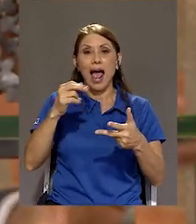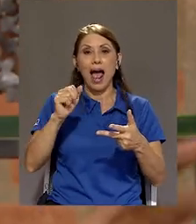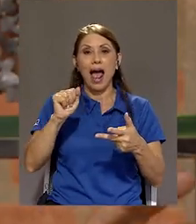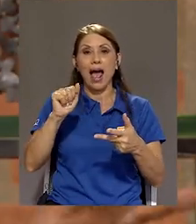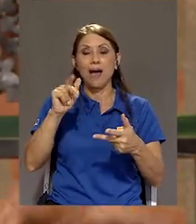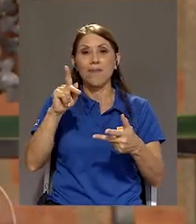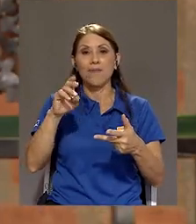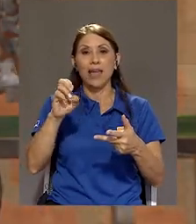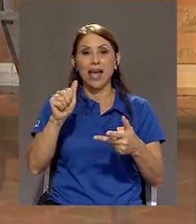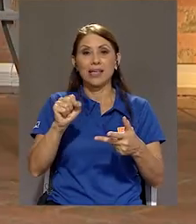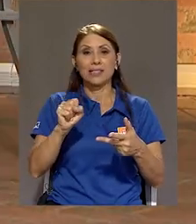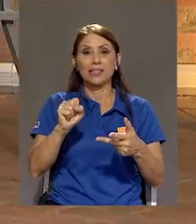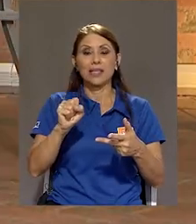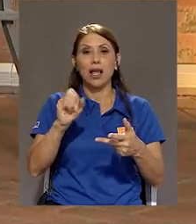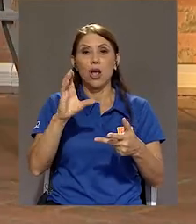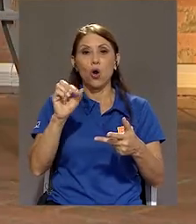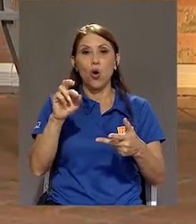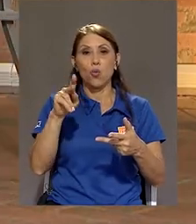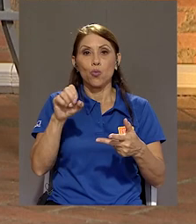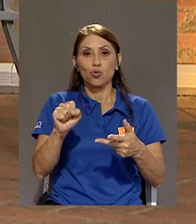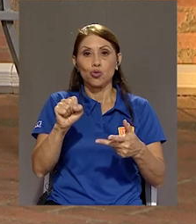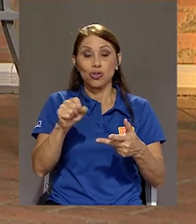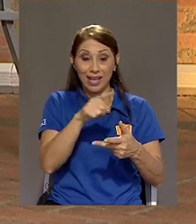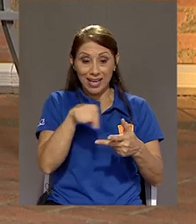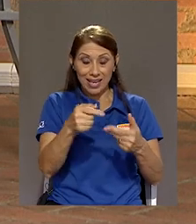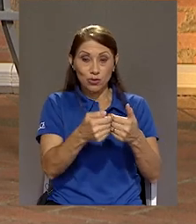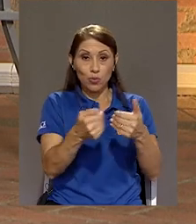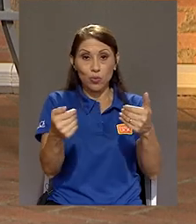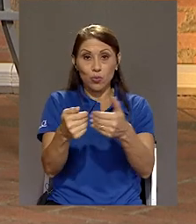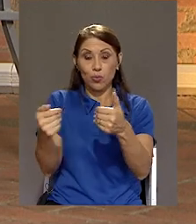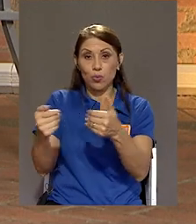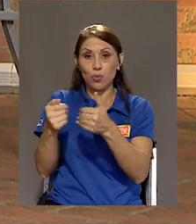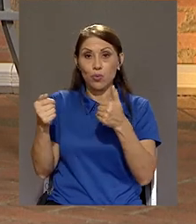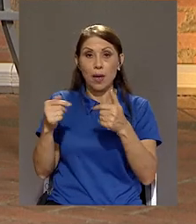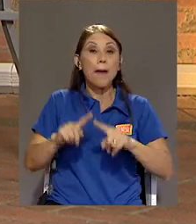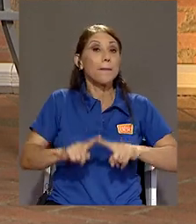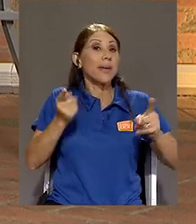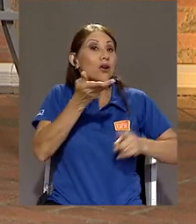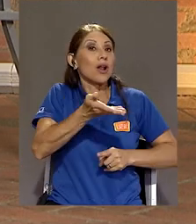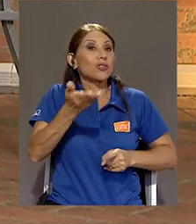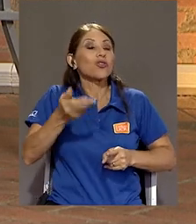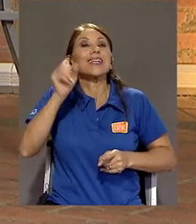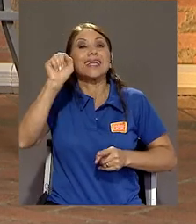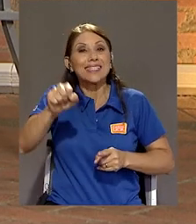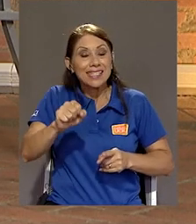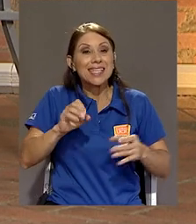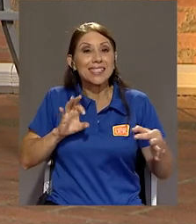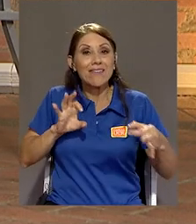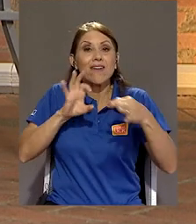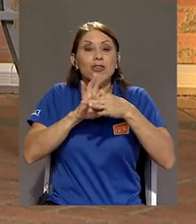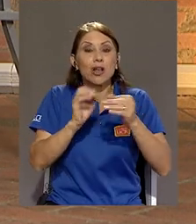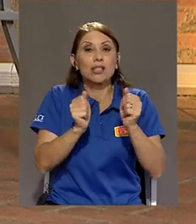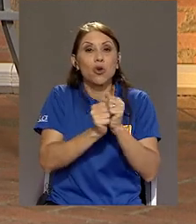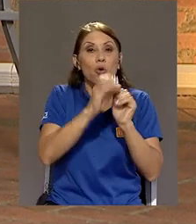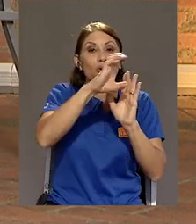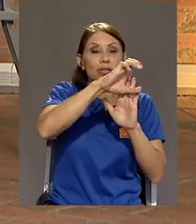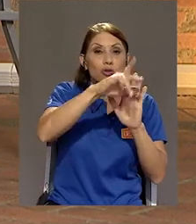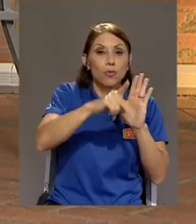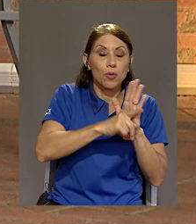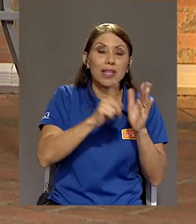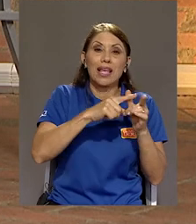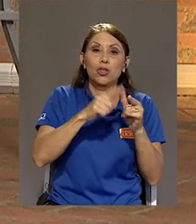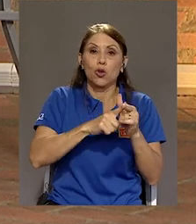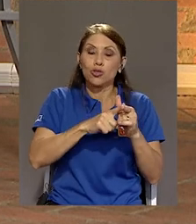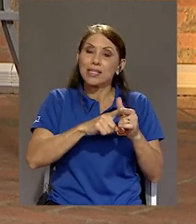salas se separen y las cosas de inconstitucionalidad se analicen en colectivo por los magistrados constitucionales. Son parte